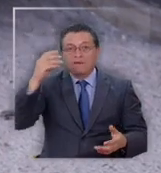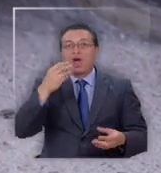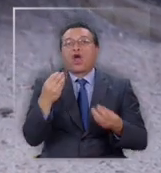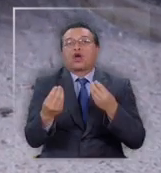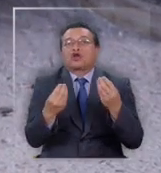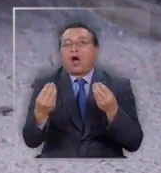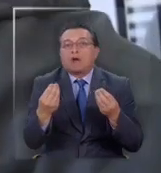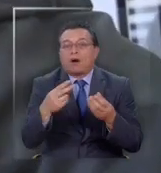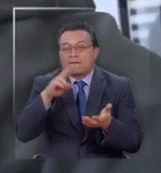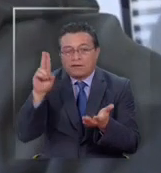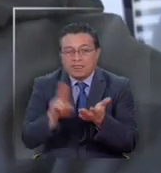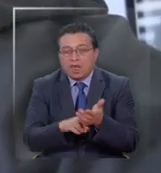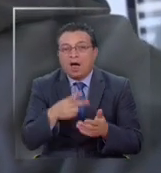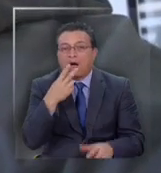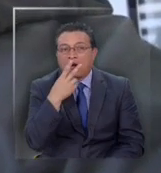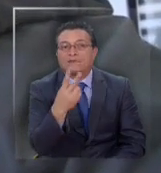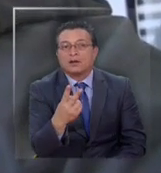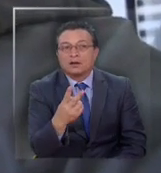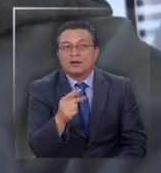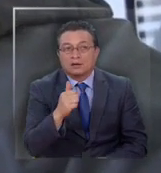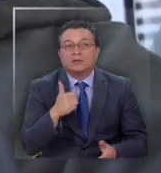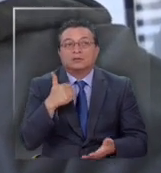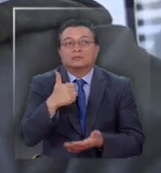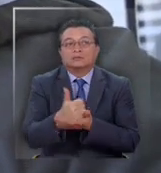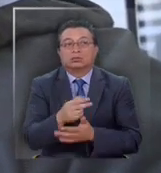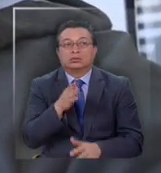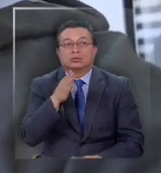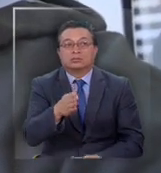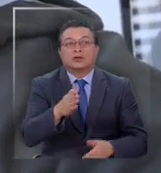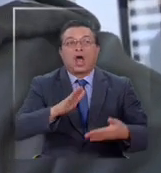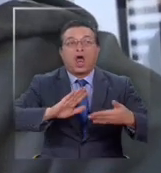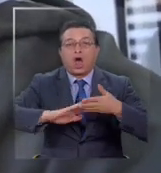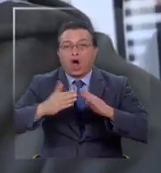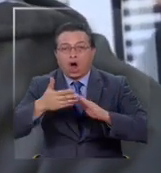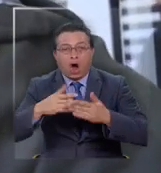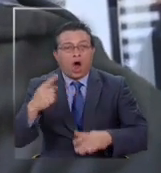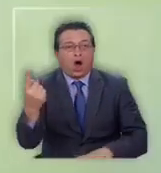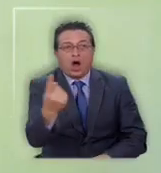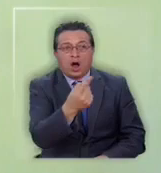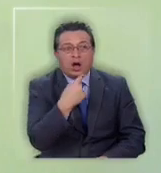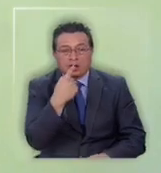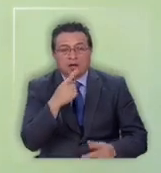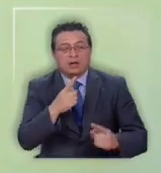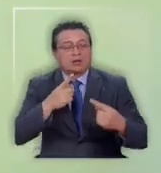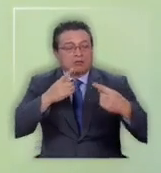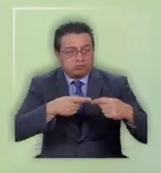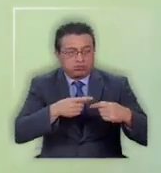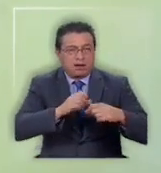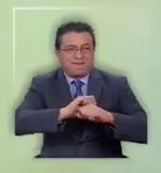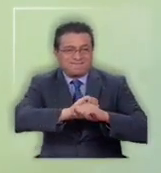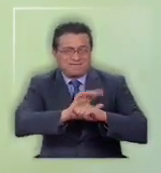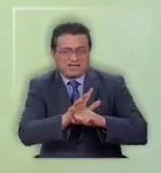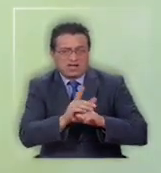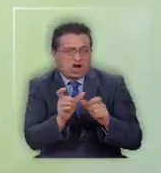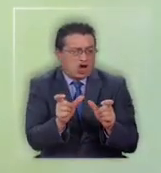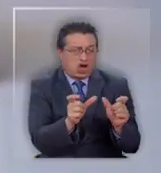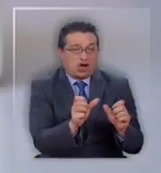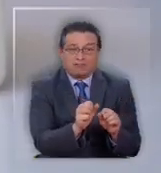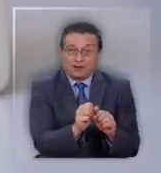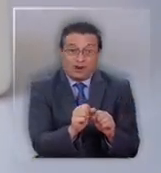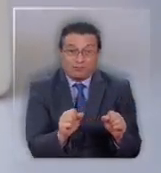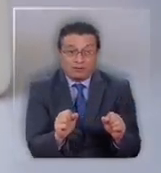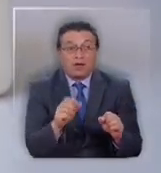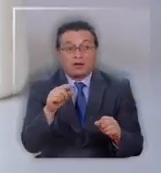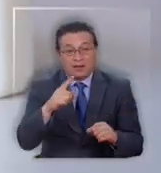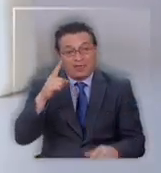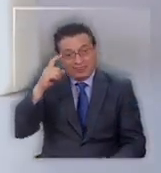realmente es desde adentro. Presenciar cómo una comunidad le hace frente a un virus rebelde, incontrolable, y que se hace